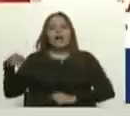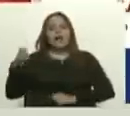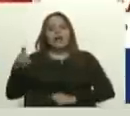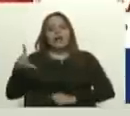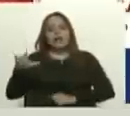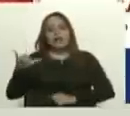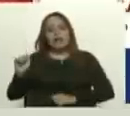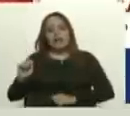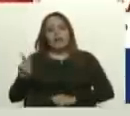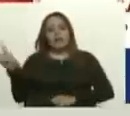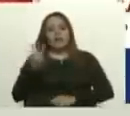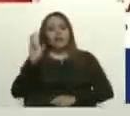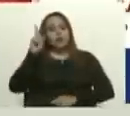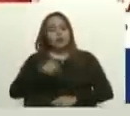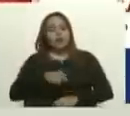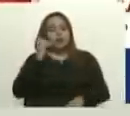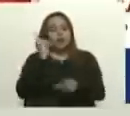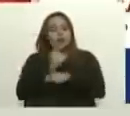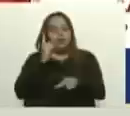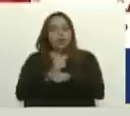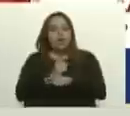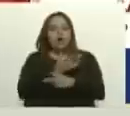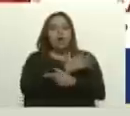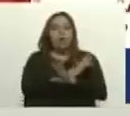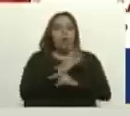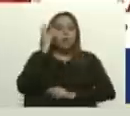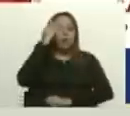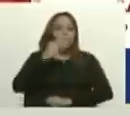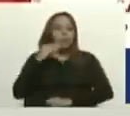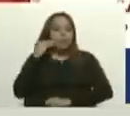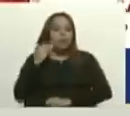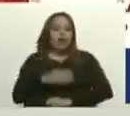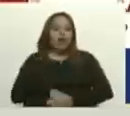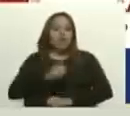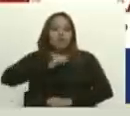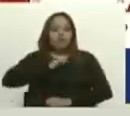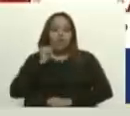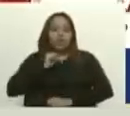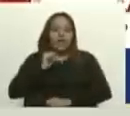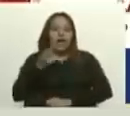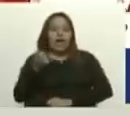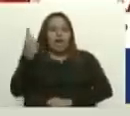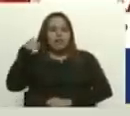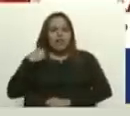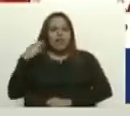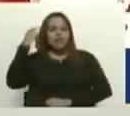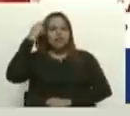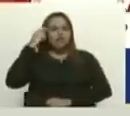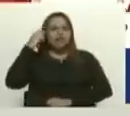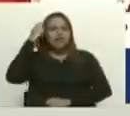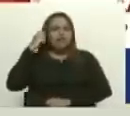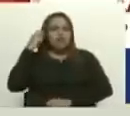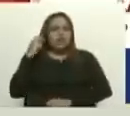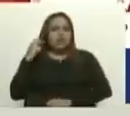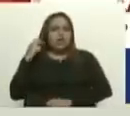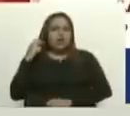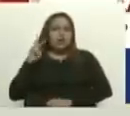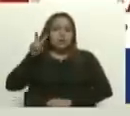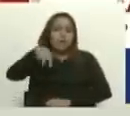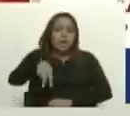Venezuela, compitiendo en los Juegos Panamericanos Juveniles en Bogotá. Nuestra Yulimar Rojas ayer pegó un